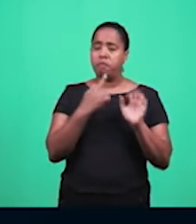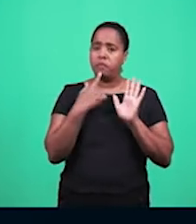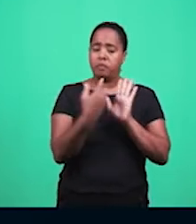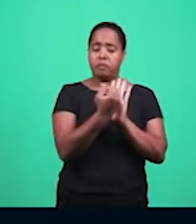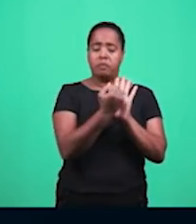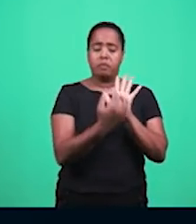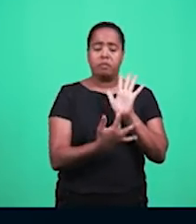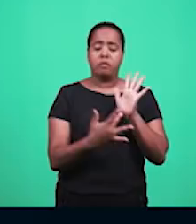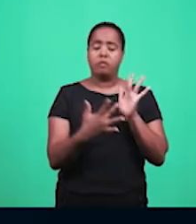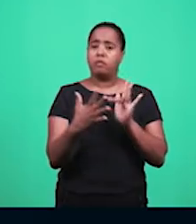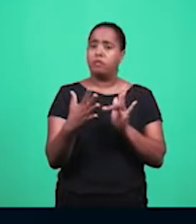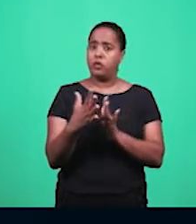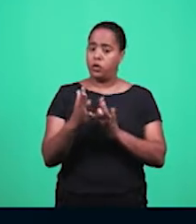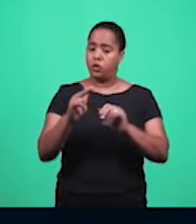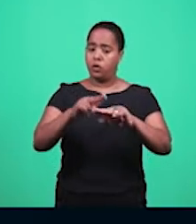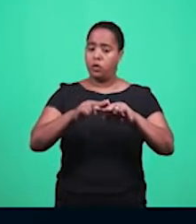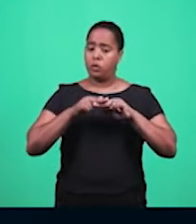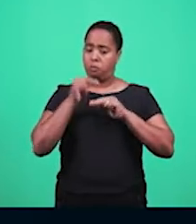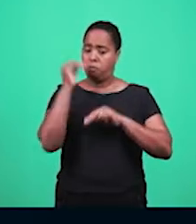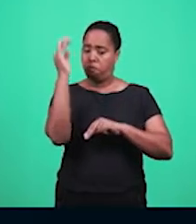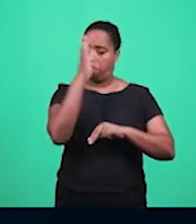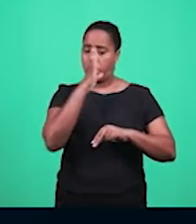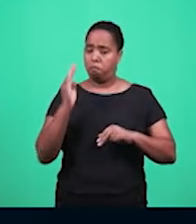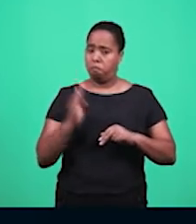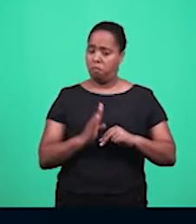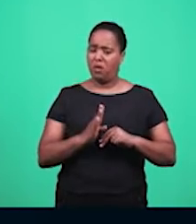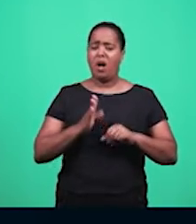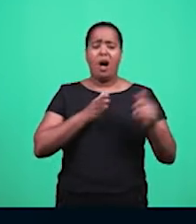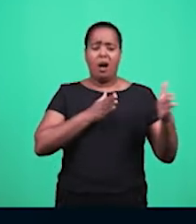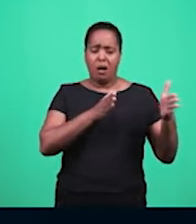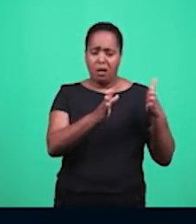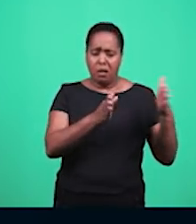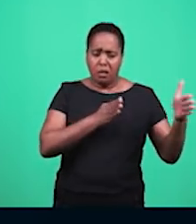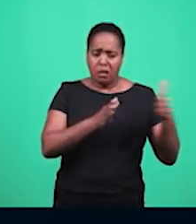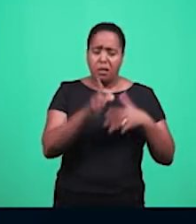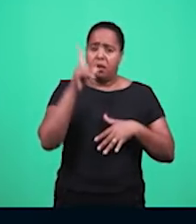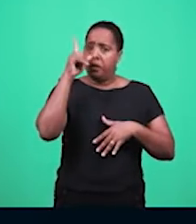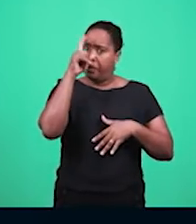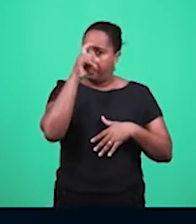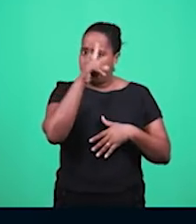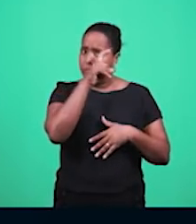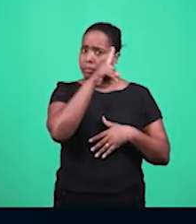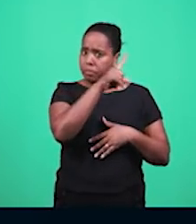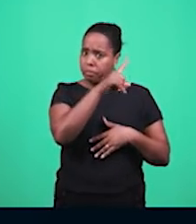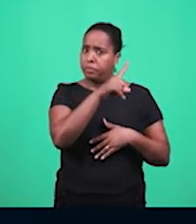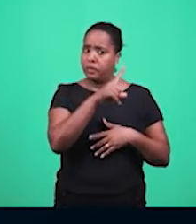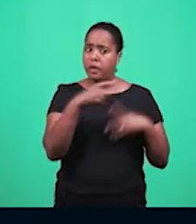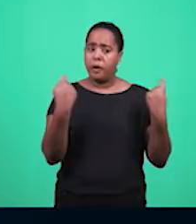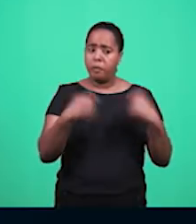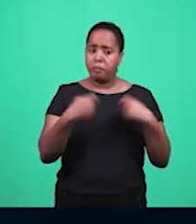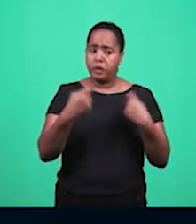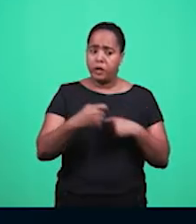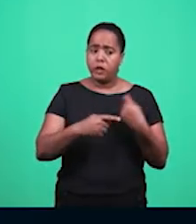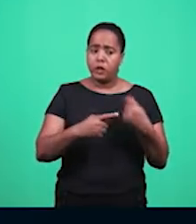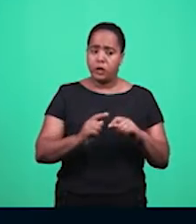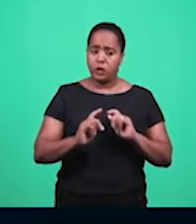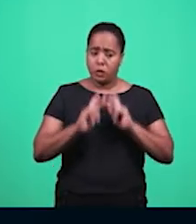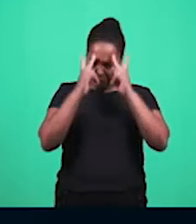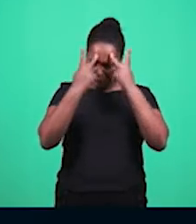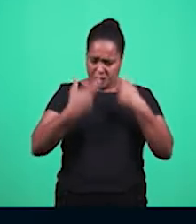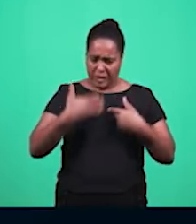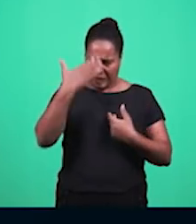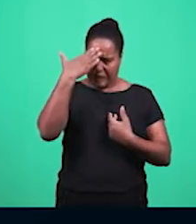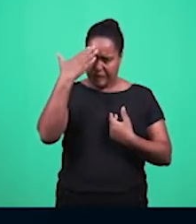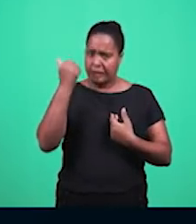de jesús en favor de nuestra patria señor momento de difícil que necesitamos de hombres sabios